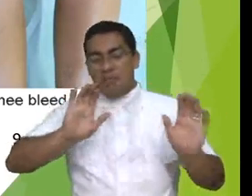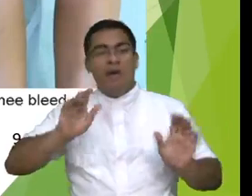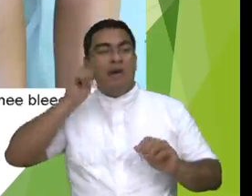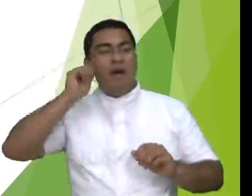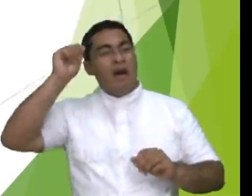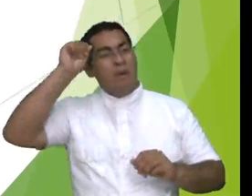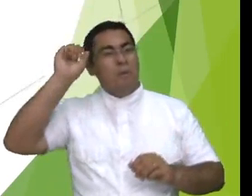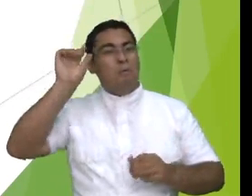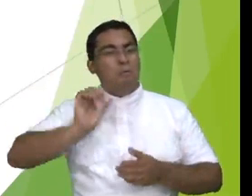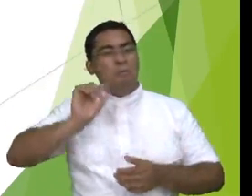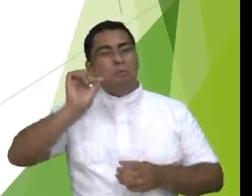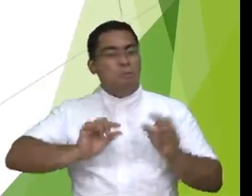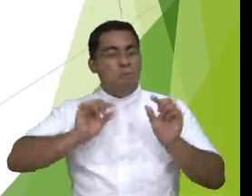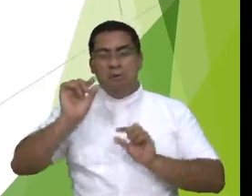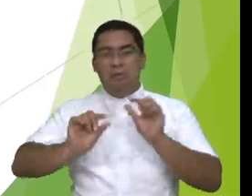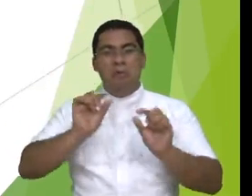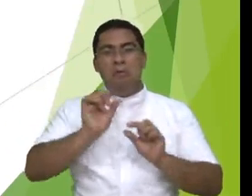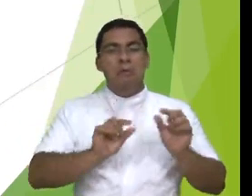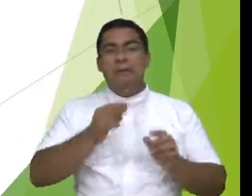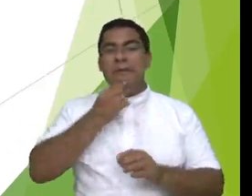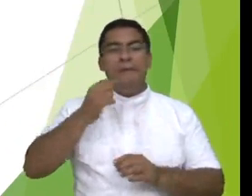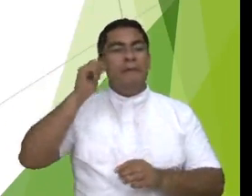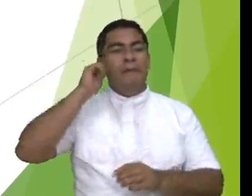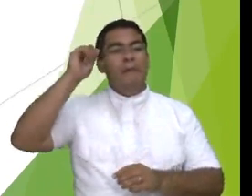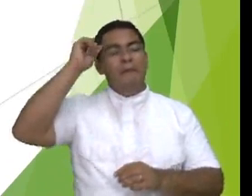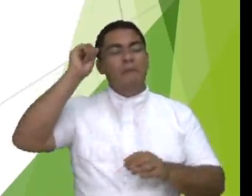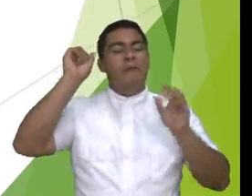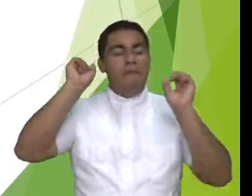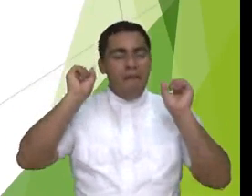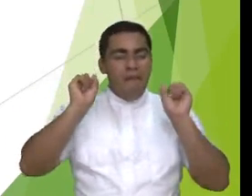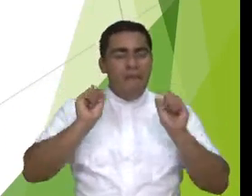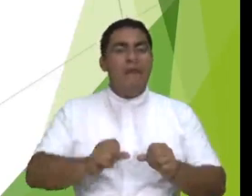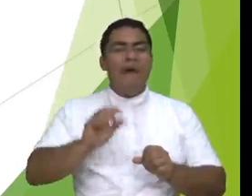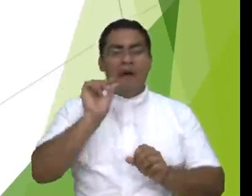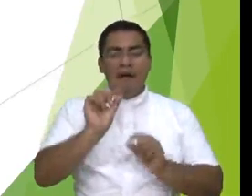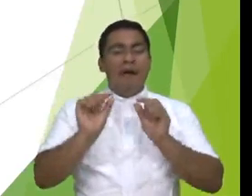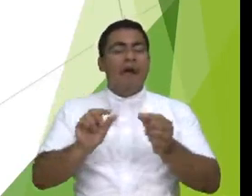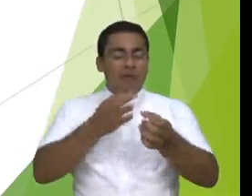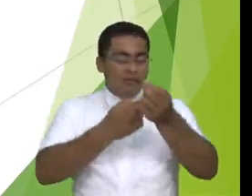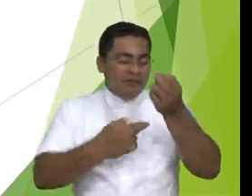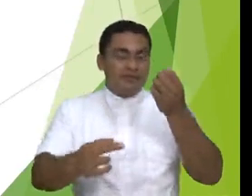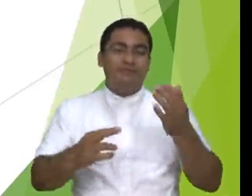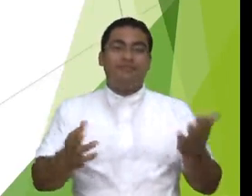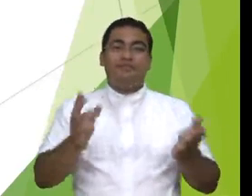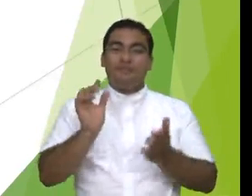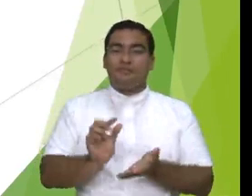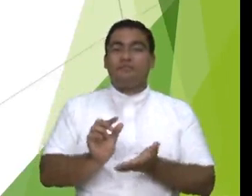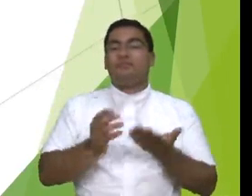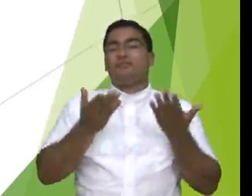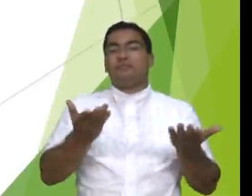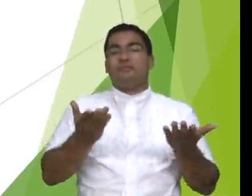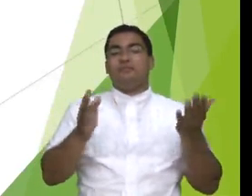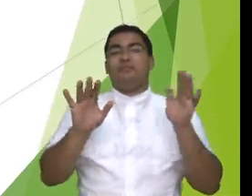Menor. Bueno, en los adultos en general puede ser menor porque ya los sangrados van destruyendo la articulación, por ejemplo. Y hay un momento en el que ya